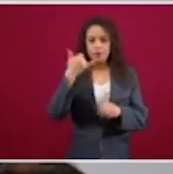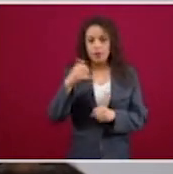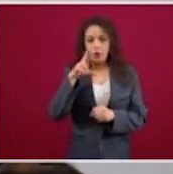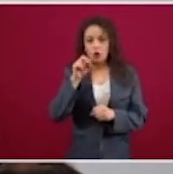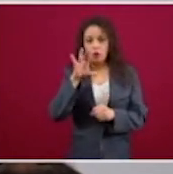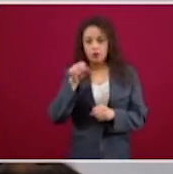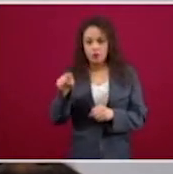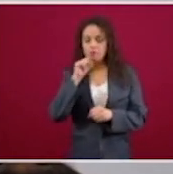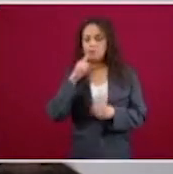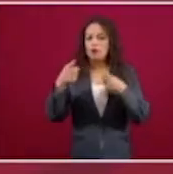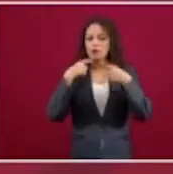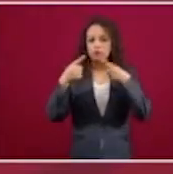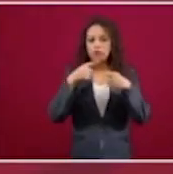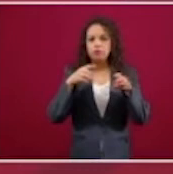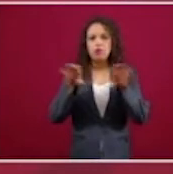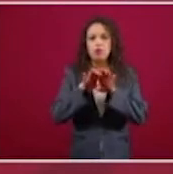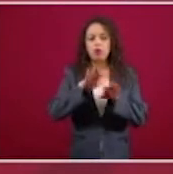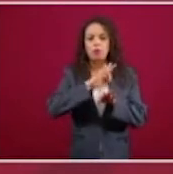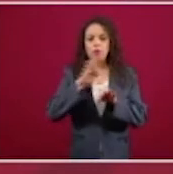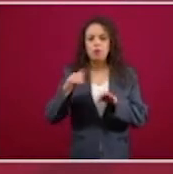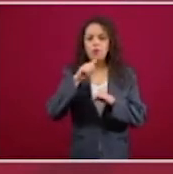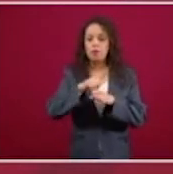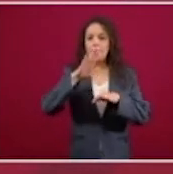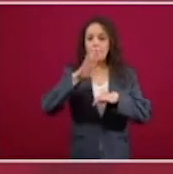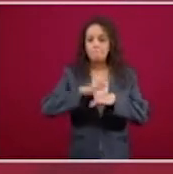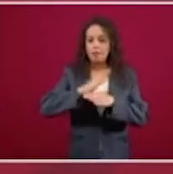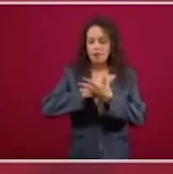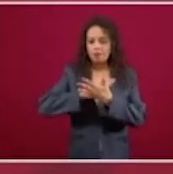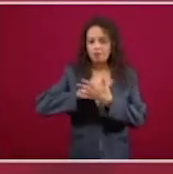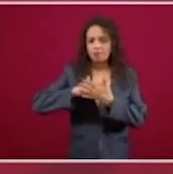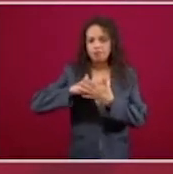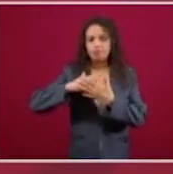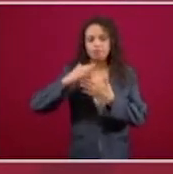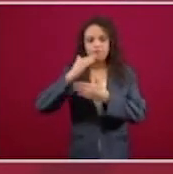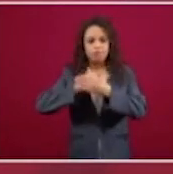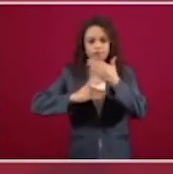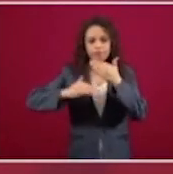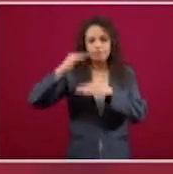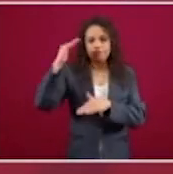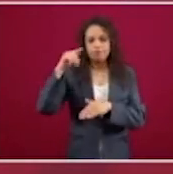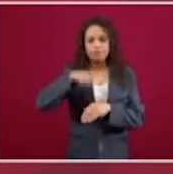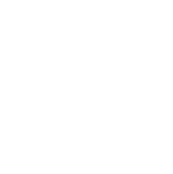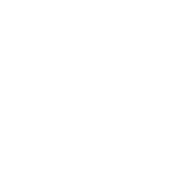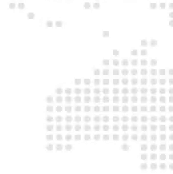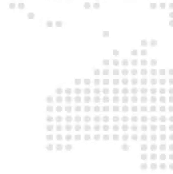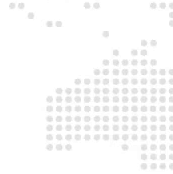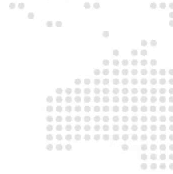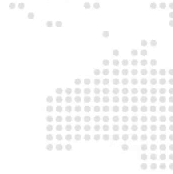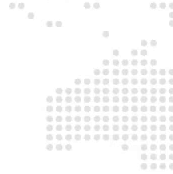aumento en la capacidad de refinación de cada una de las 6 refinerías.